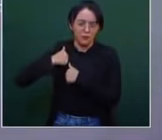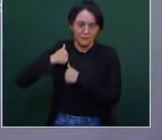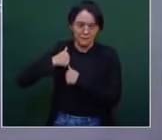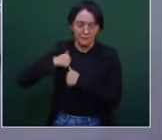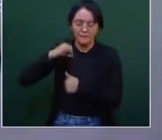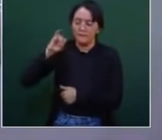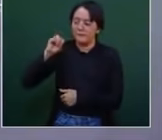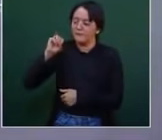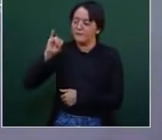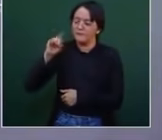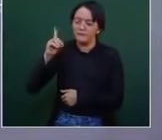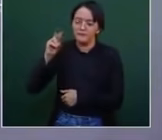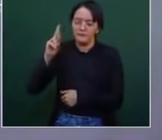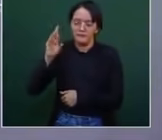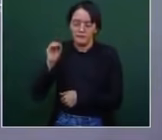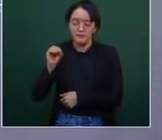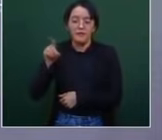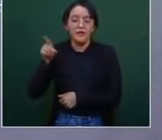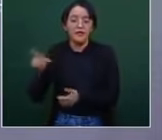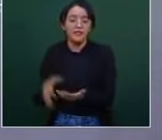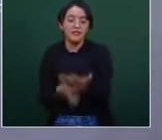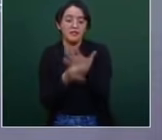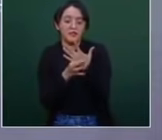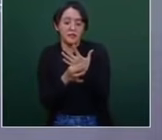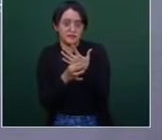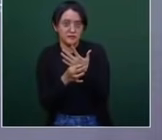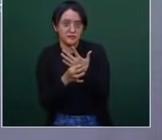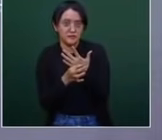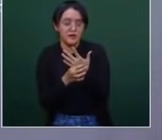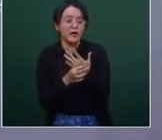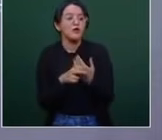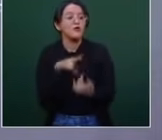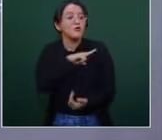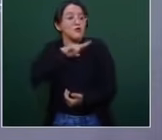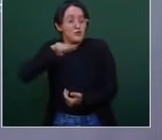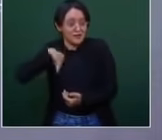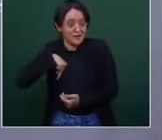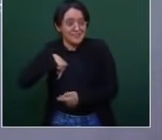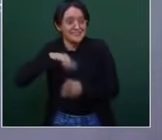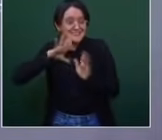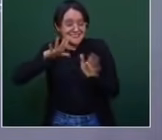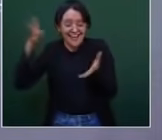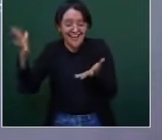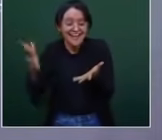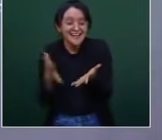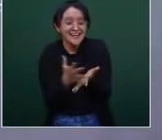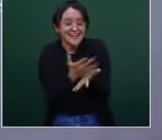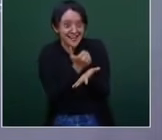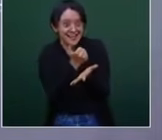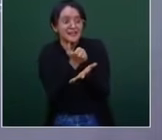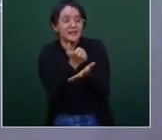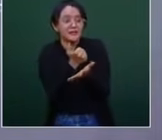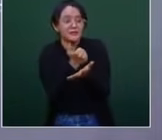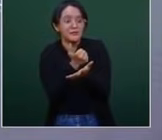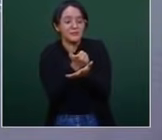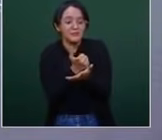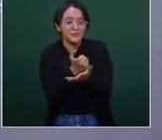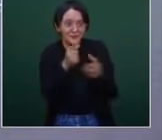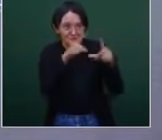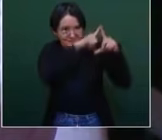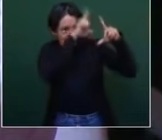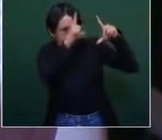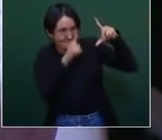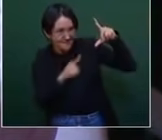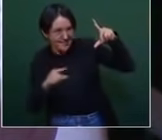manifestaba que en nombre del rey de España había recobrado parte de la colonia del Virreinato de